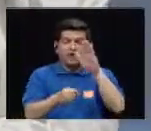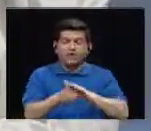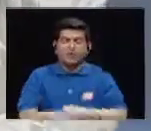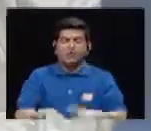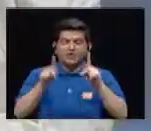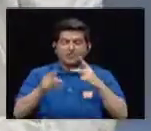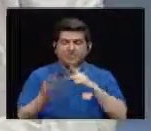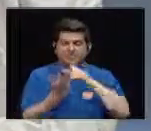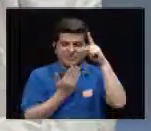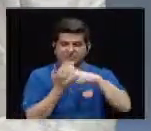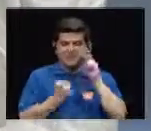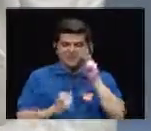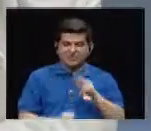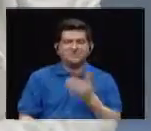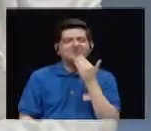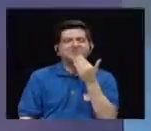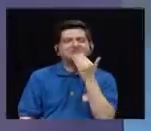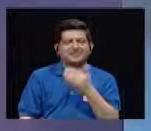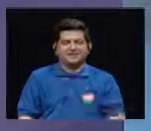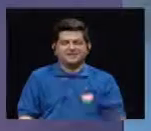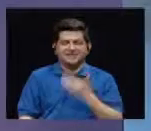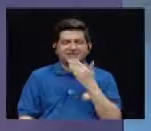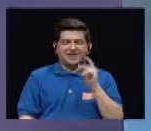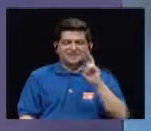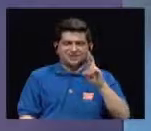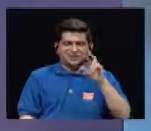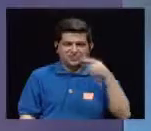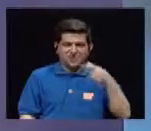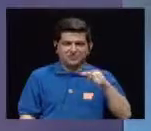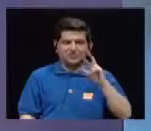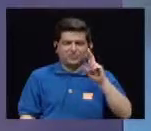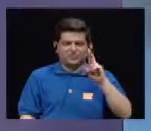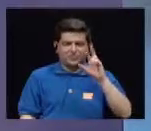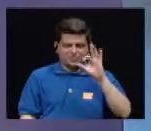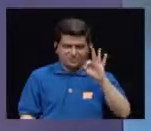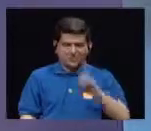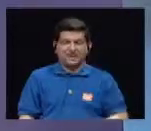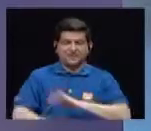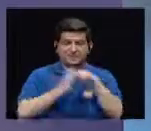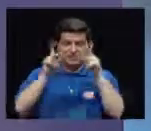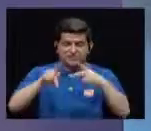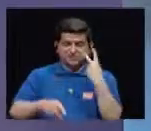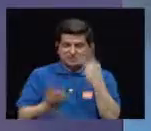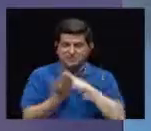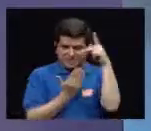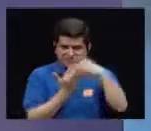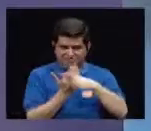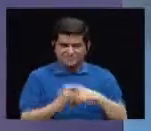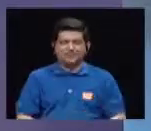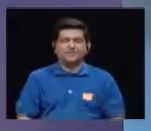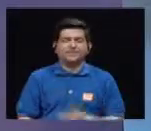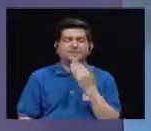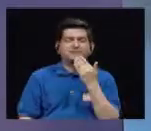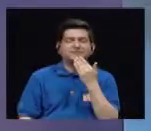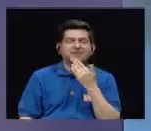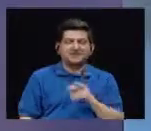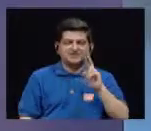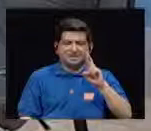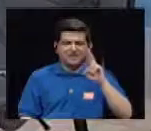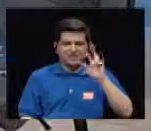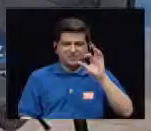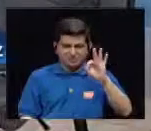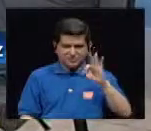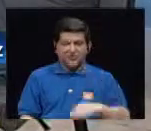cumplimos con nuestros televidentes para presentarlo. Gracias, de verdad. Gracias, Roberto, gracias, Rocío, gracias a todos los televidentes. Gracias,